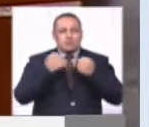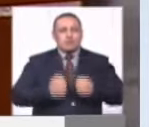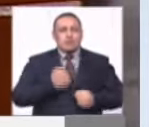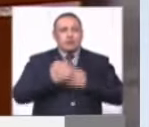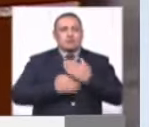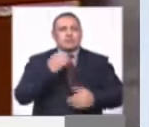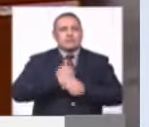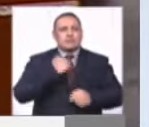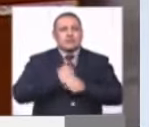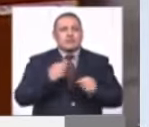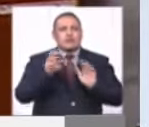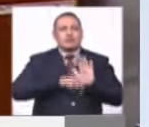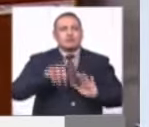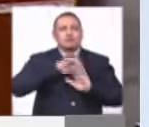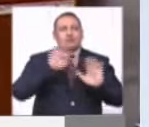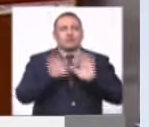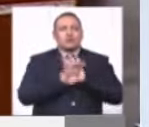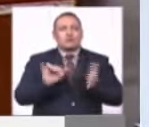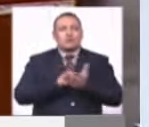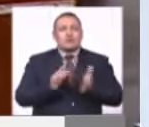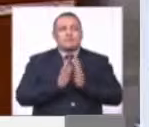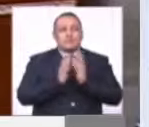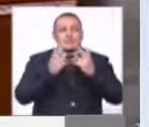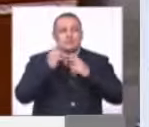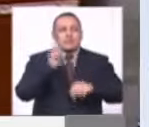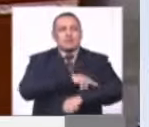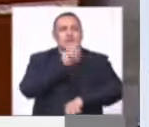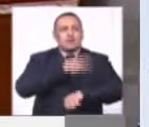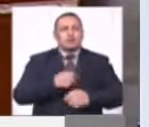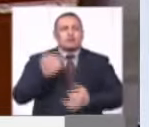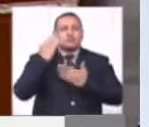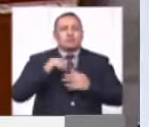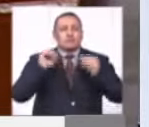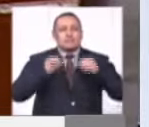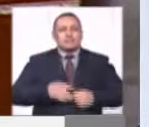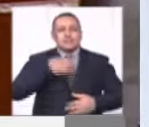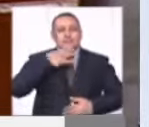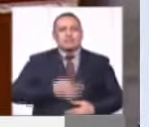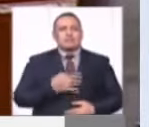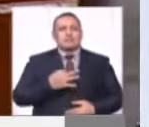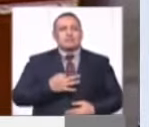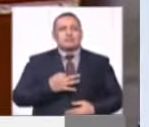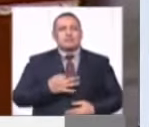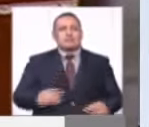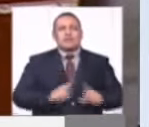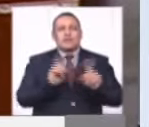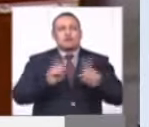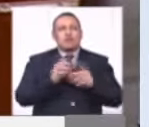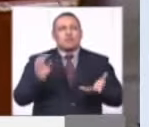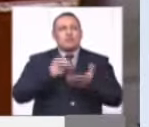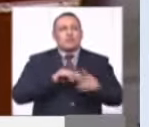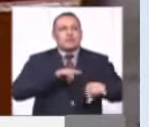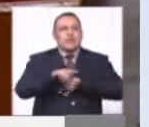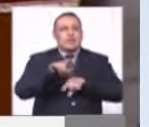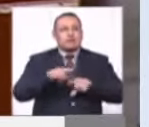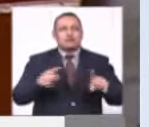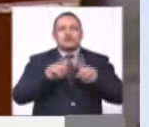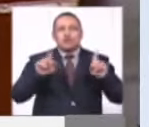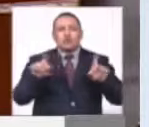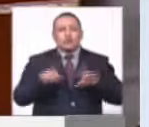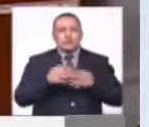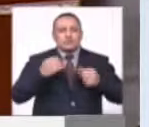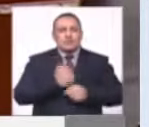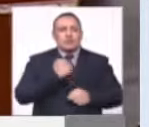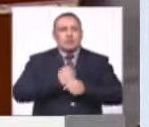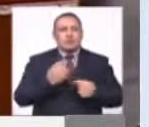trabajar y que los proyectos que existen para la región Piura sean una realidad. Ya no más paseo, sino